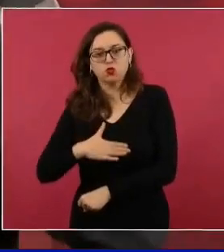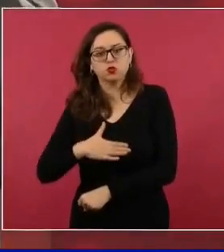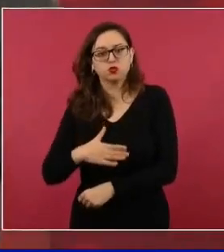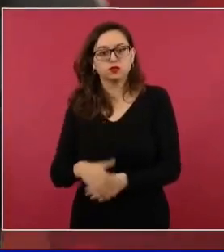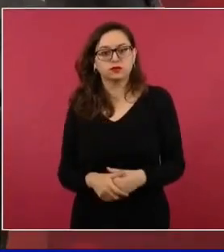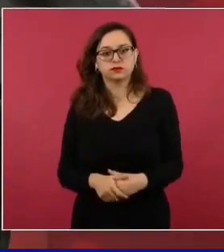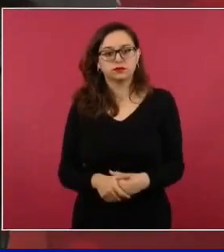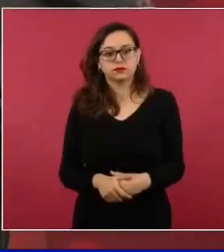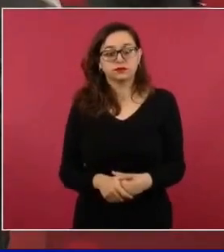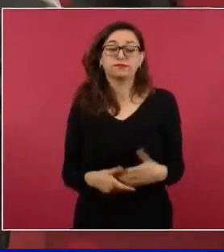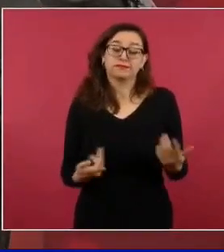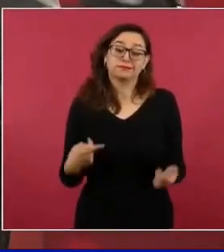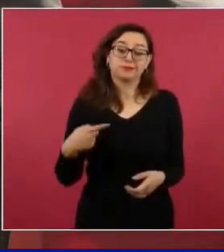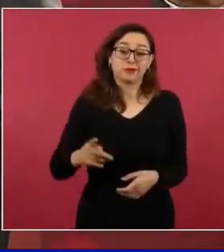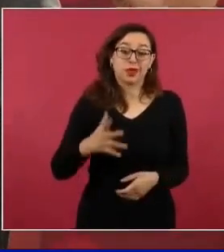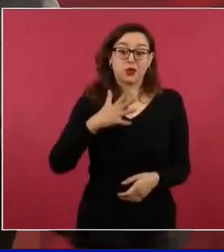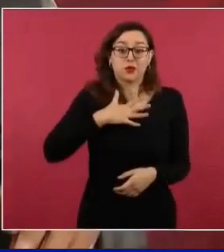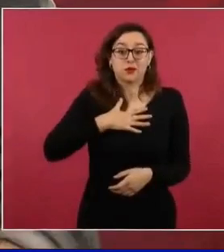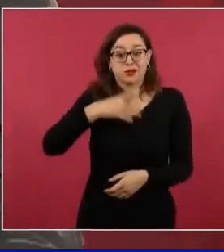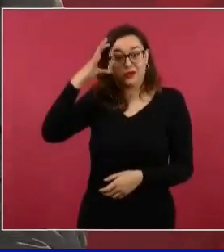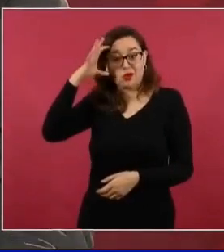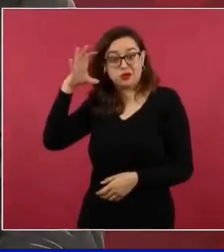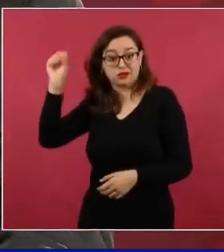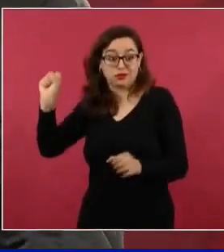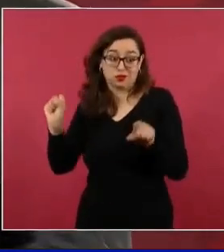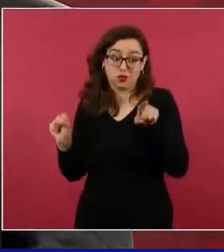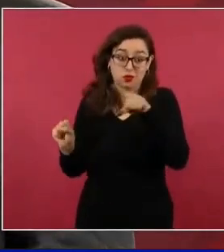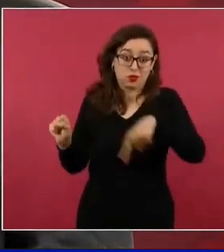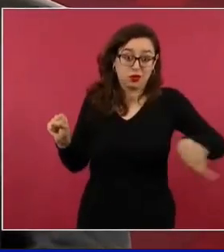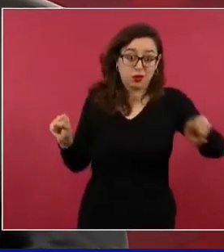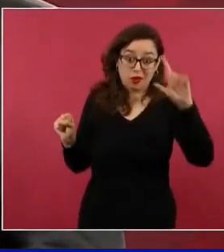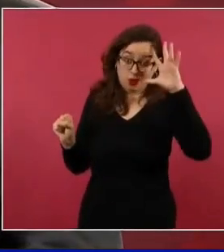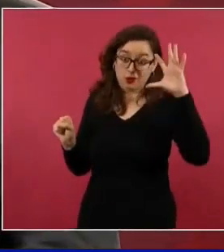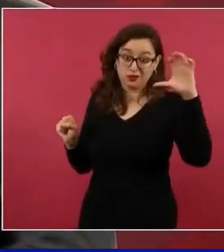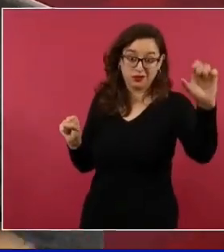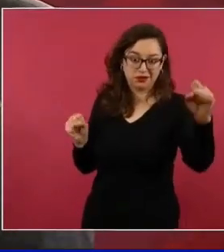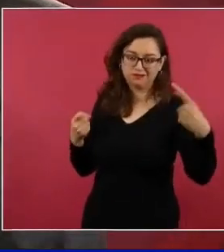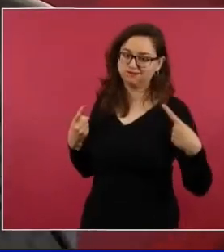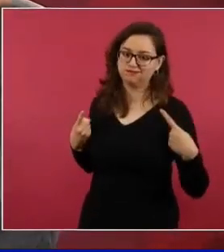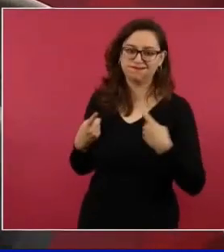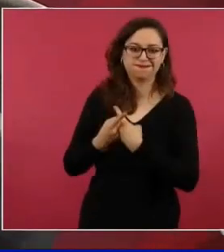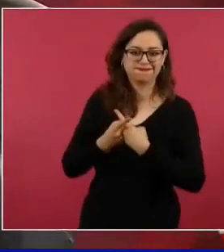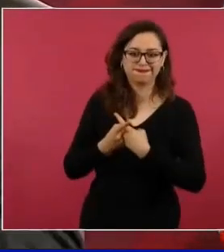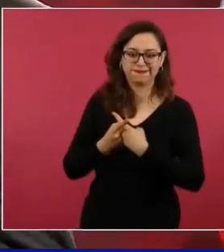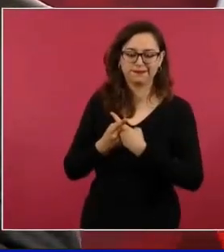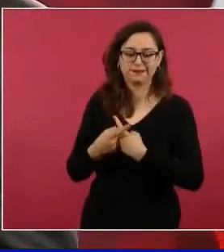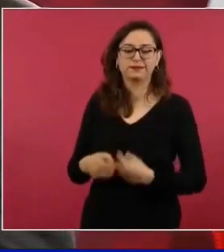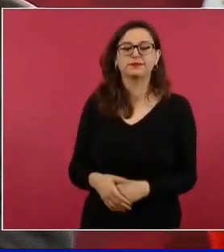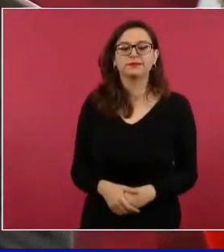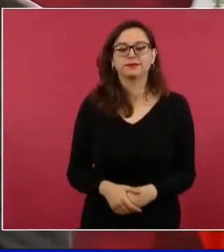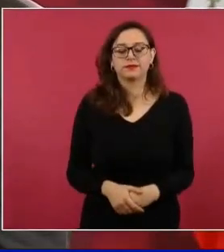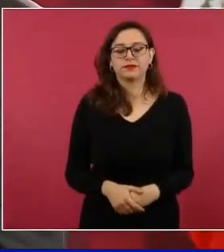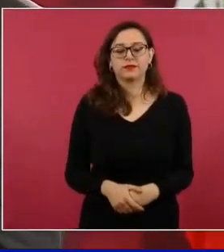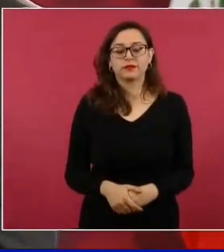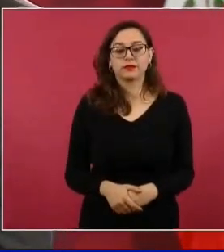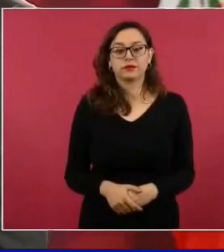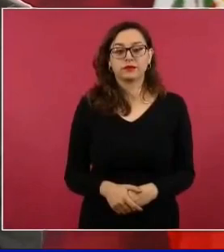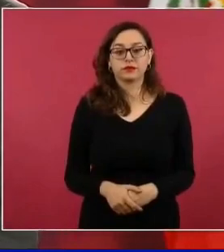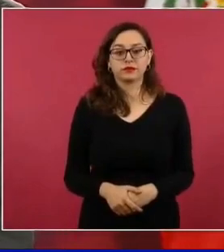porque son formaciones completamente distintas. Entonces, cuando ya era presidente